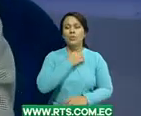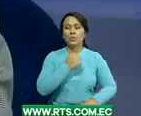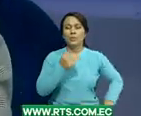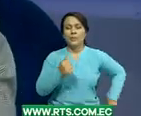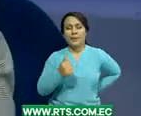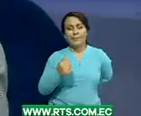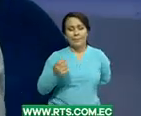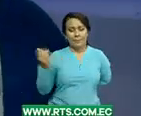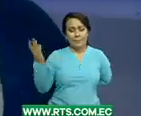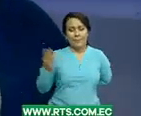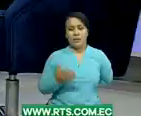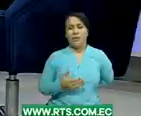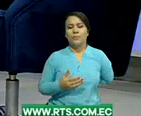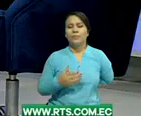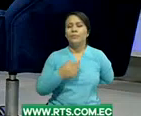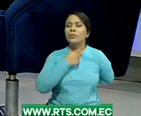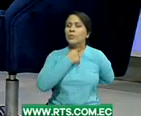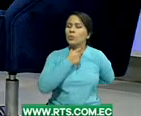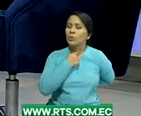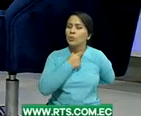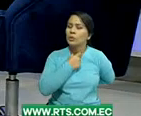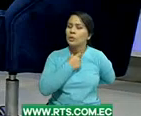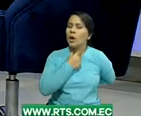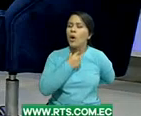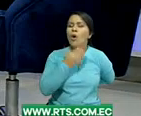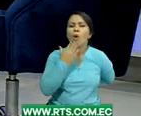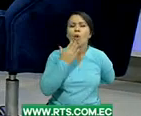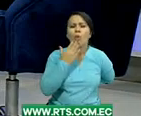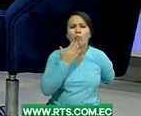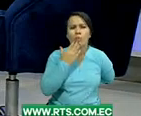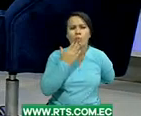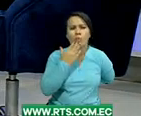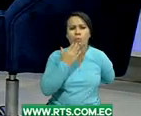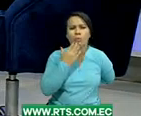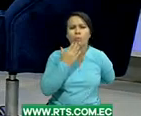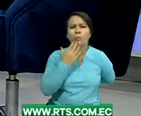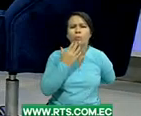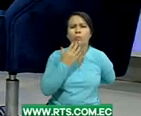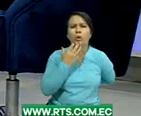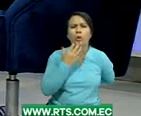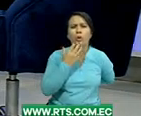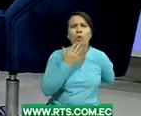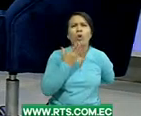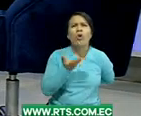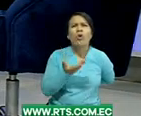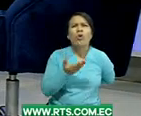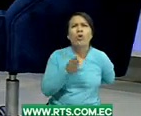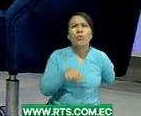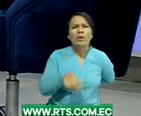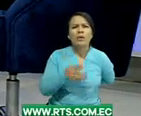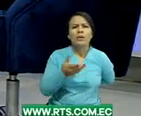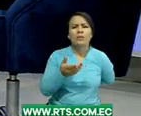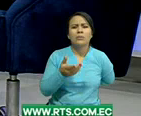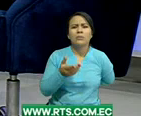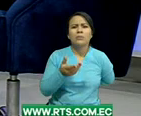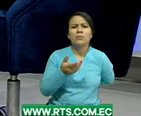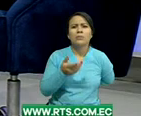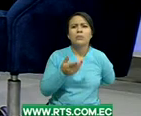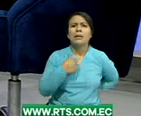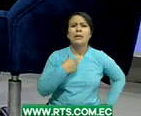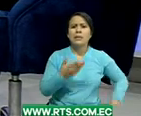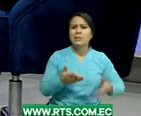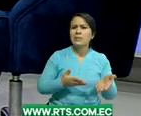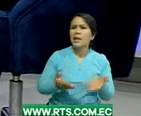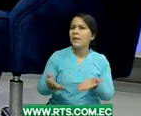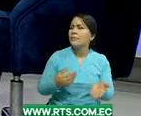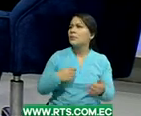siempre estar con usted. Muchas gracias. Muchas gracias a usted. ¿Cómo llegamos a la repotenciación del Servicio Integrado de Seguridad EQ911? ¿En